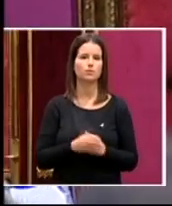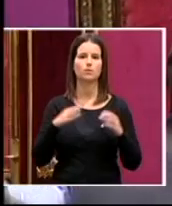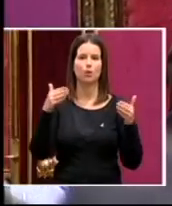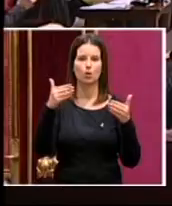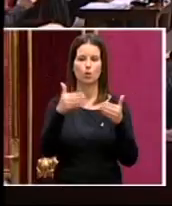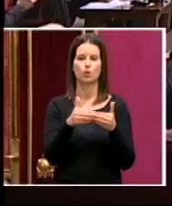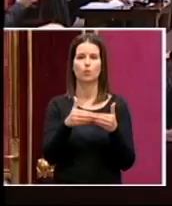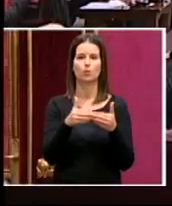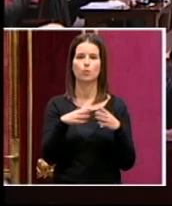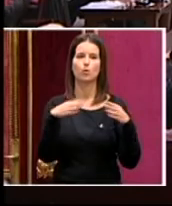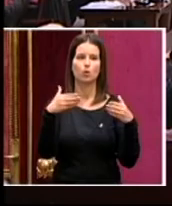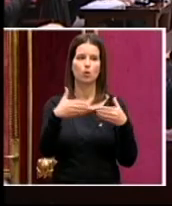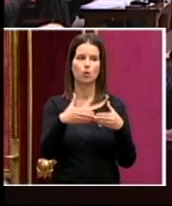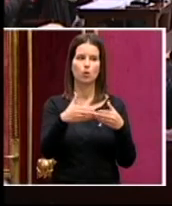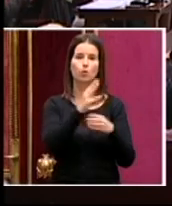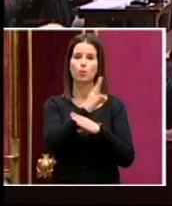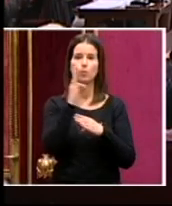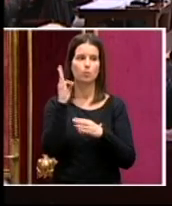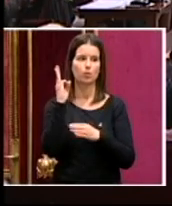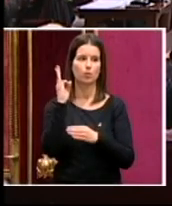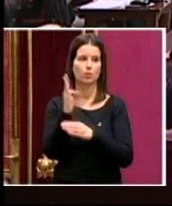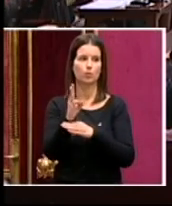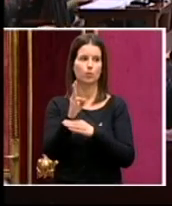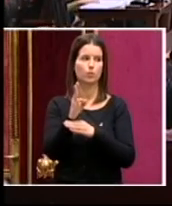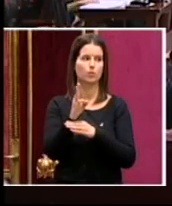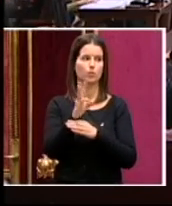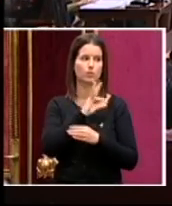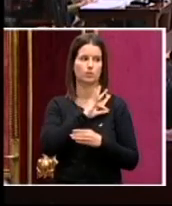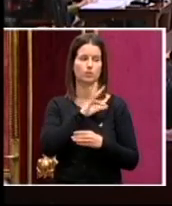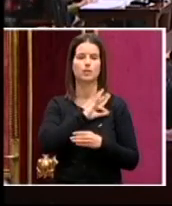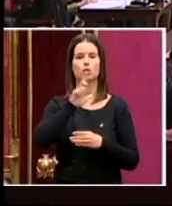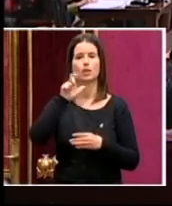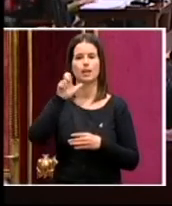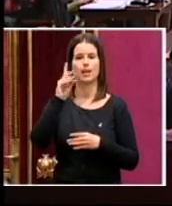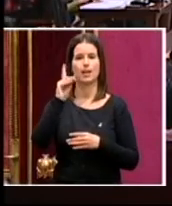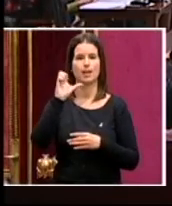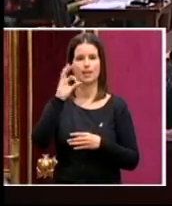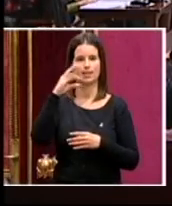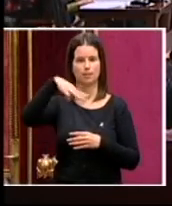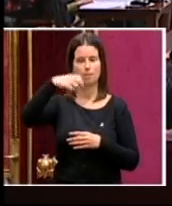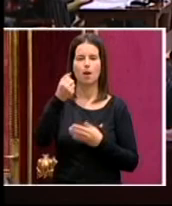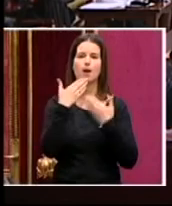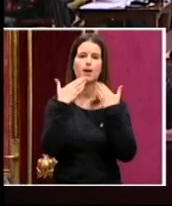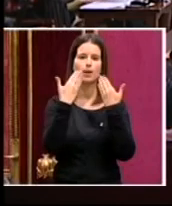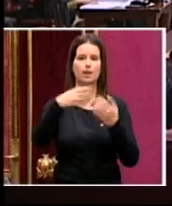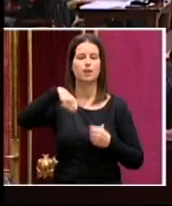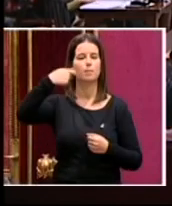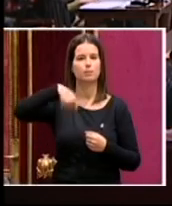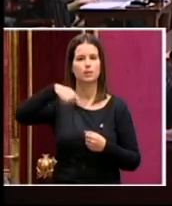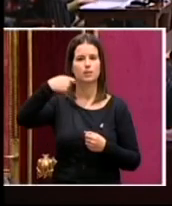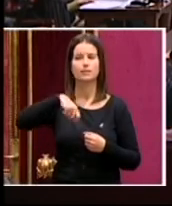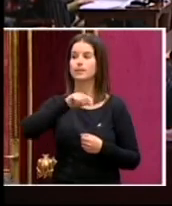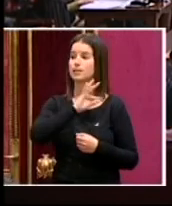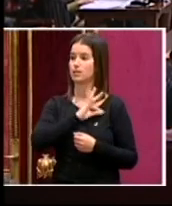Grupo del Grupo Popular, señor Edema tiene la palabra. Muchas gracias, señor presidente. Señor